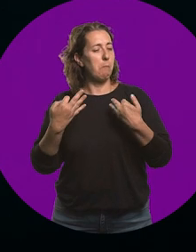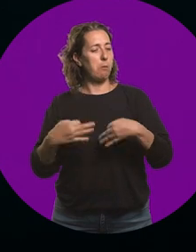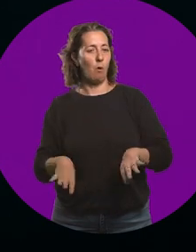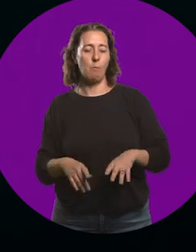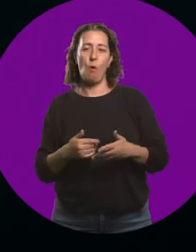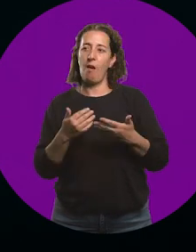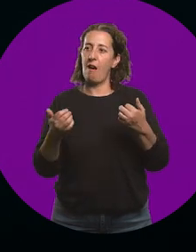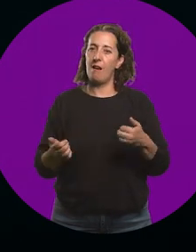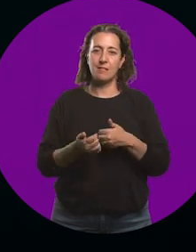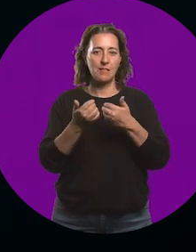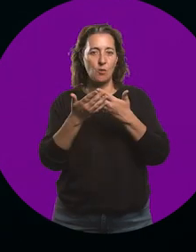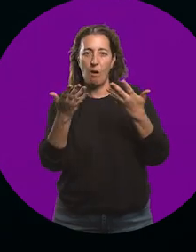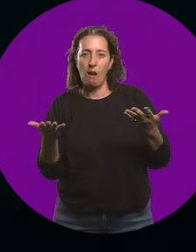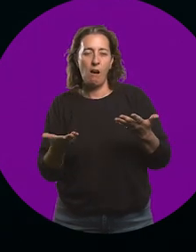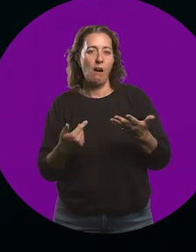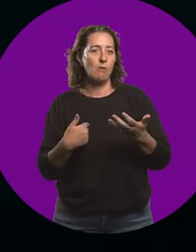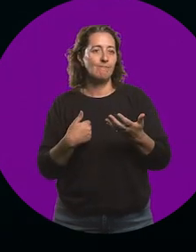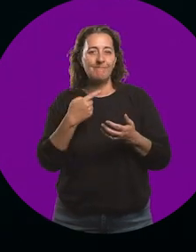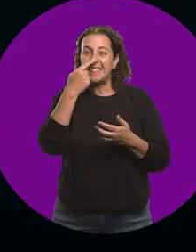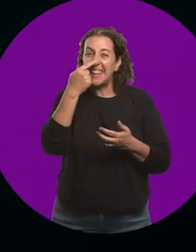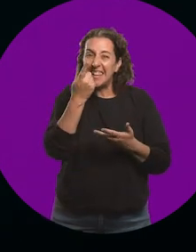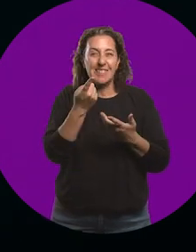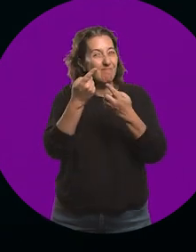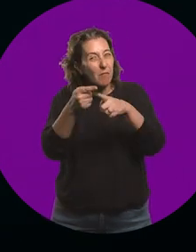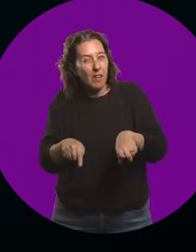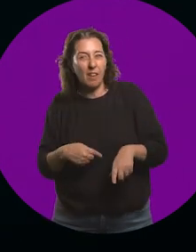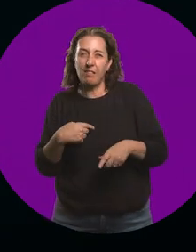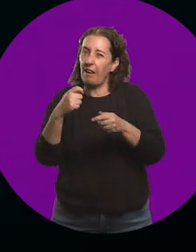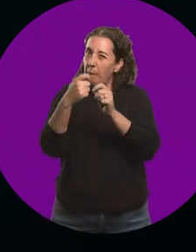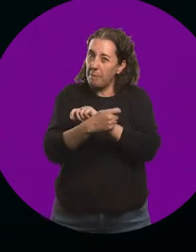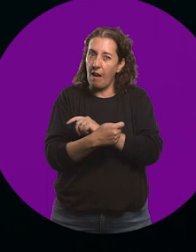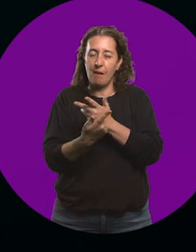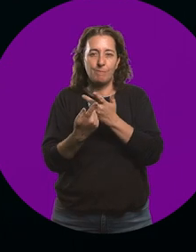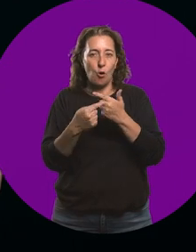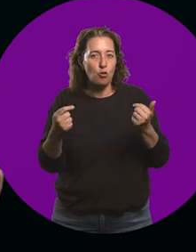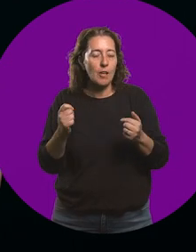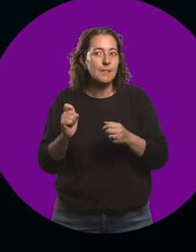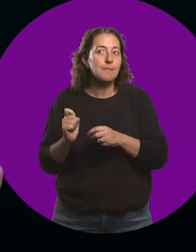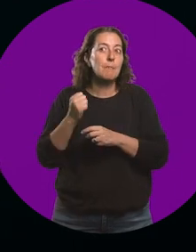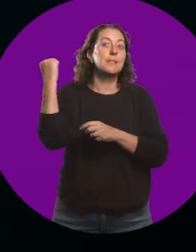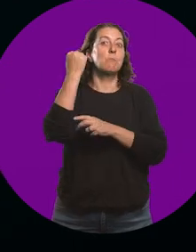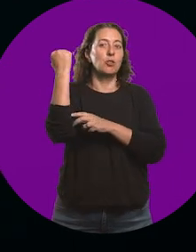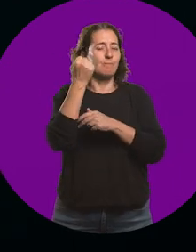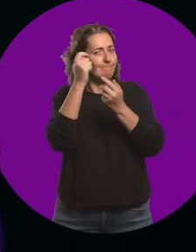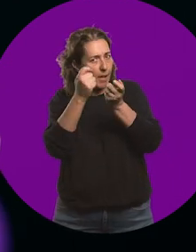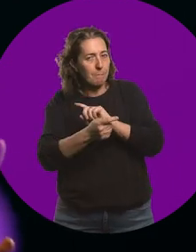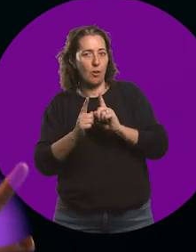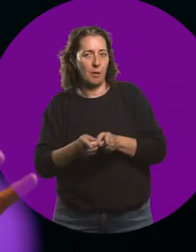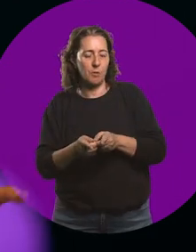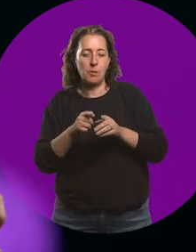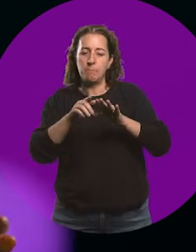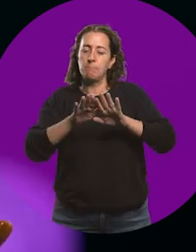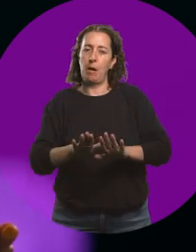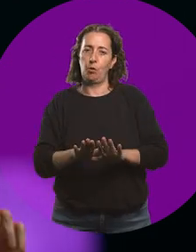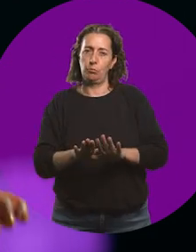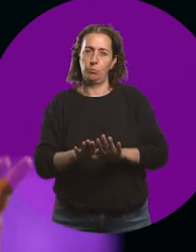algo o tus intereses cambiaron o tus prioridades cambiaron que yo ya freno un poco. Digo, bueno, acá